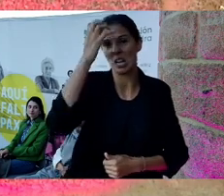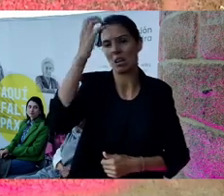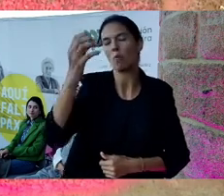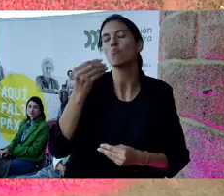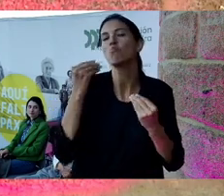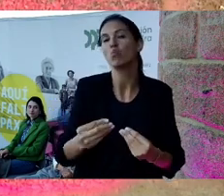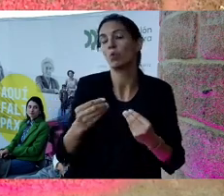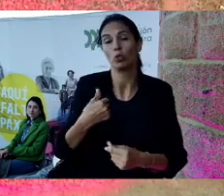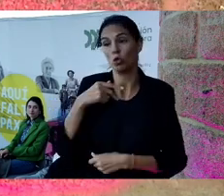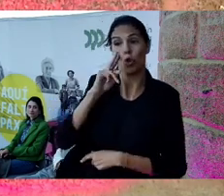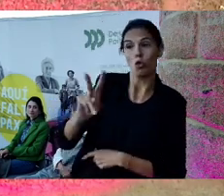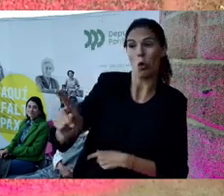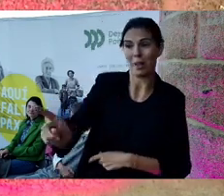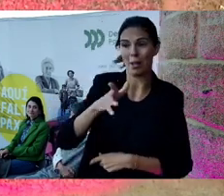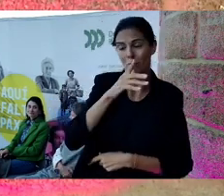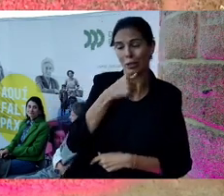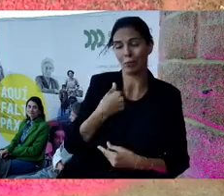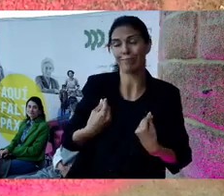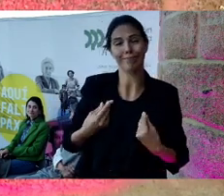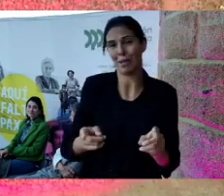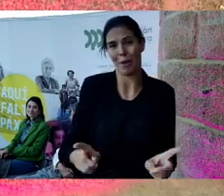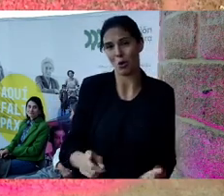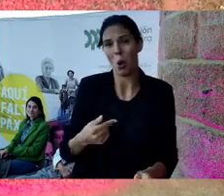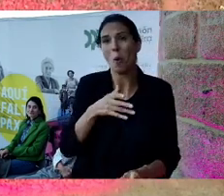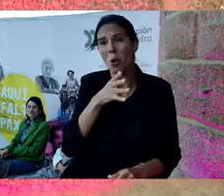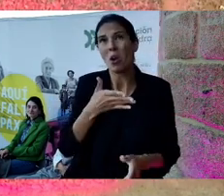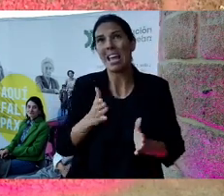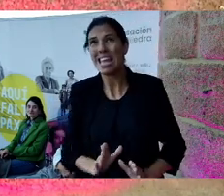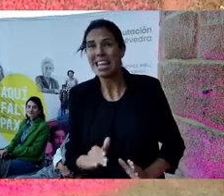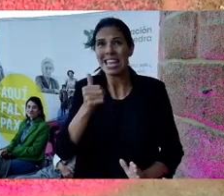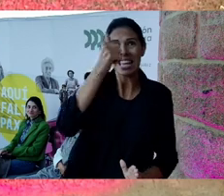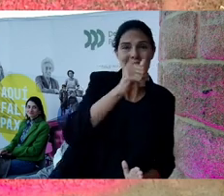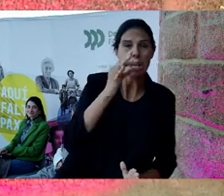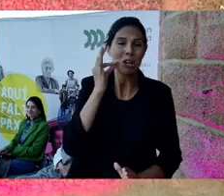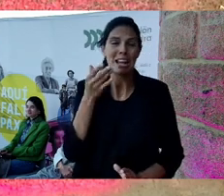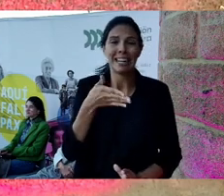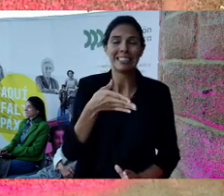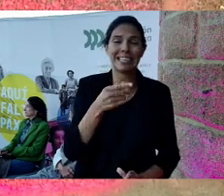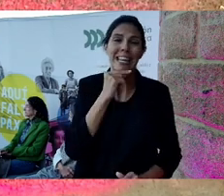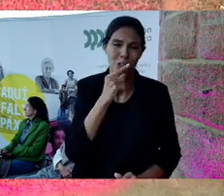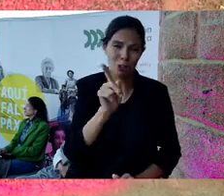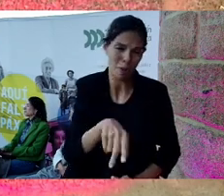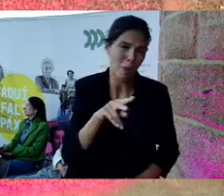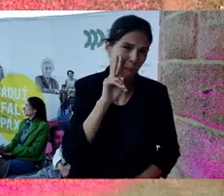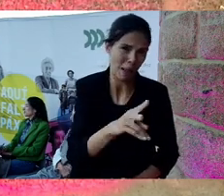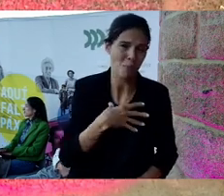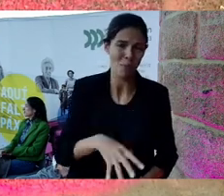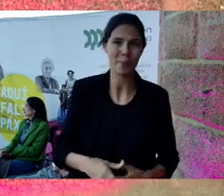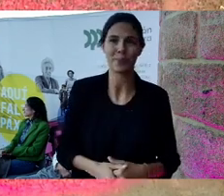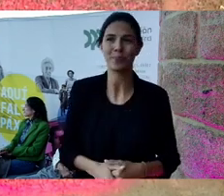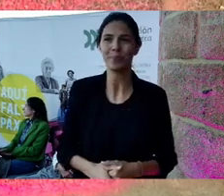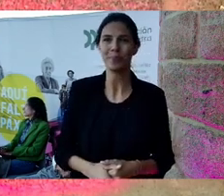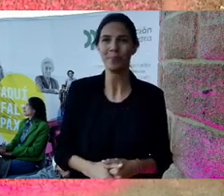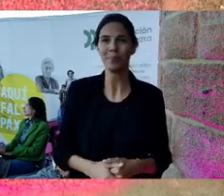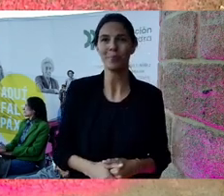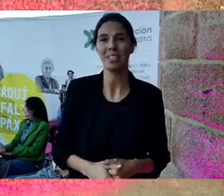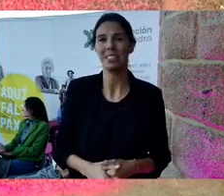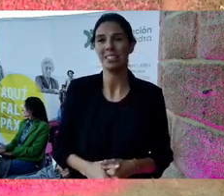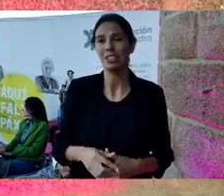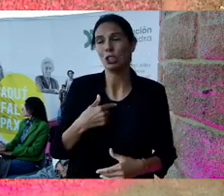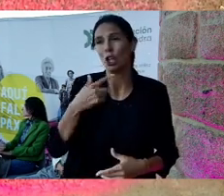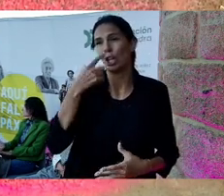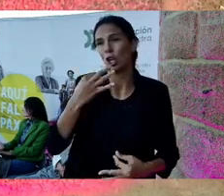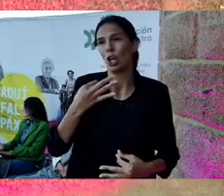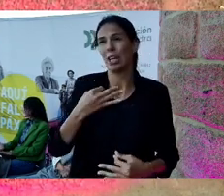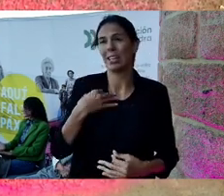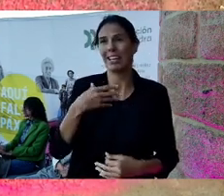un reinado muy venturoso que yo no veré porque ya no estaré en este mundo, pero verán mis hijas, mis hijos y mis nietas. Desde luego no creo